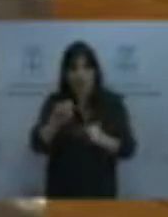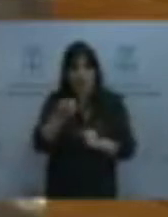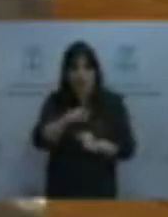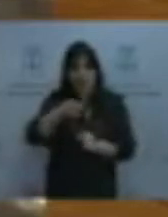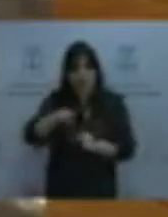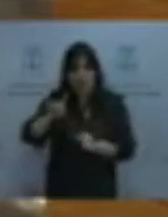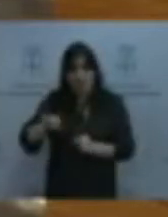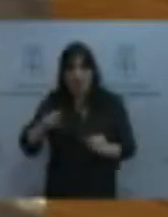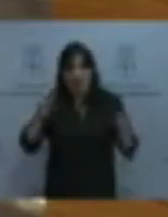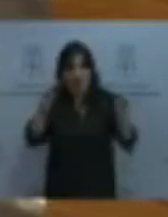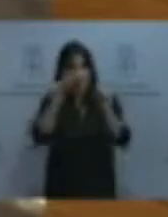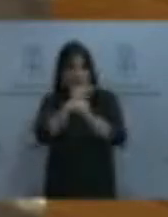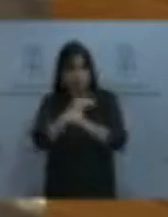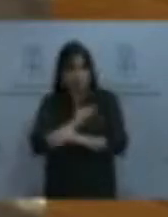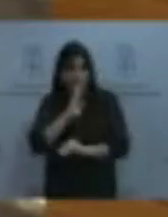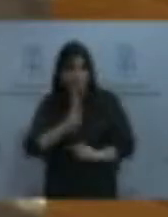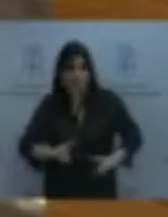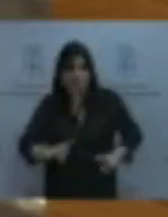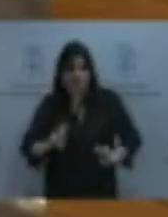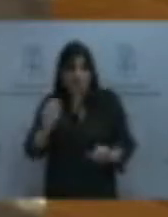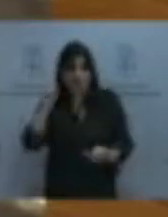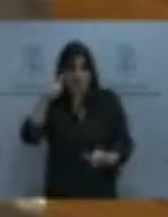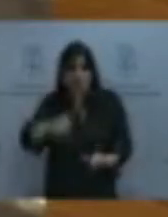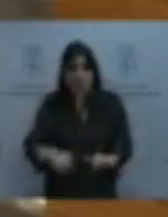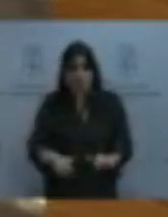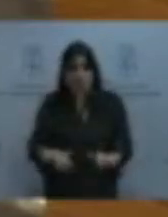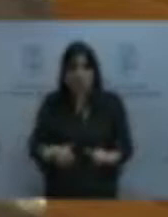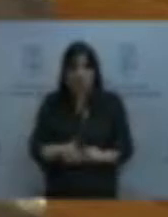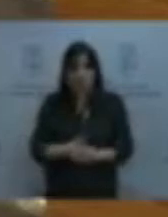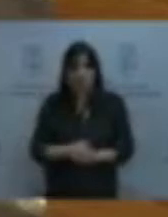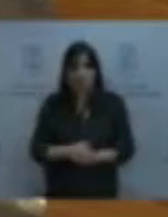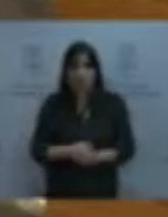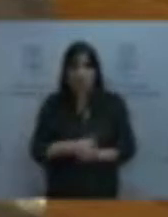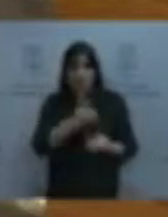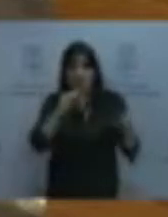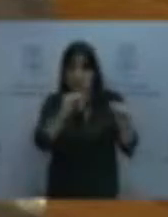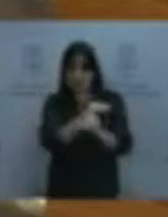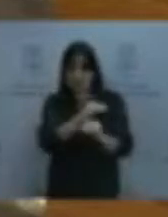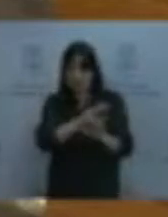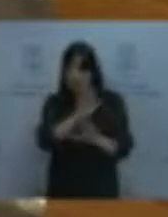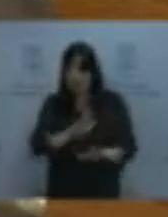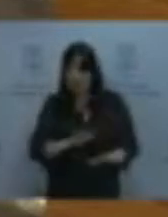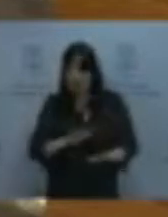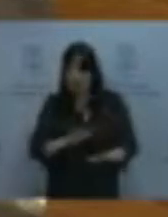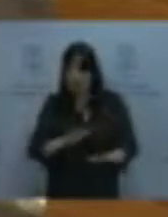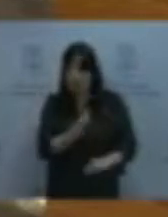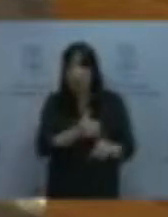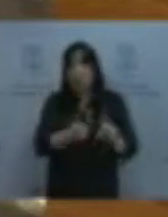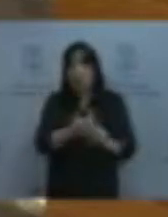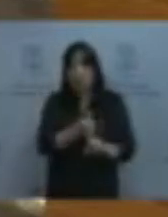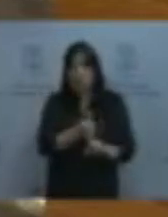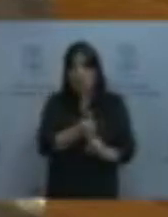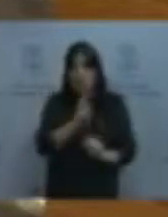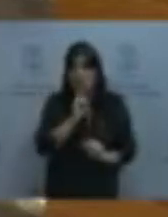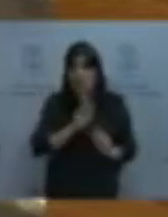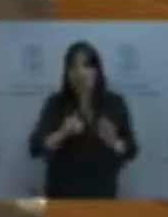Esa discrepancia, como usted sabe, finalmente fue sustanciada a través del planteamiento de conflicto ante